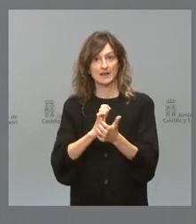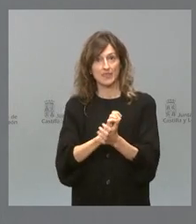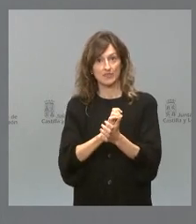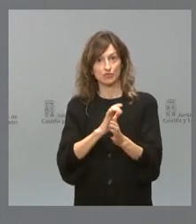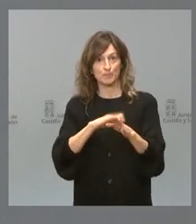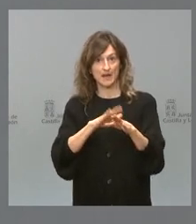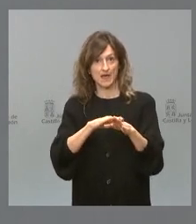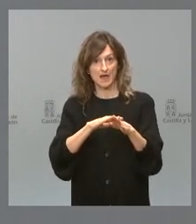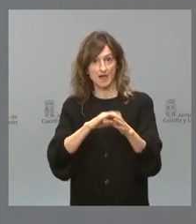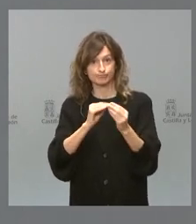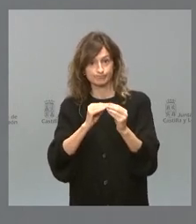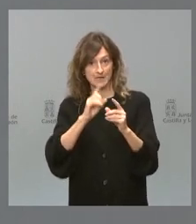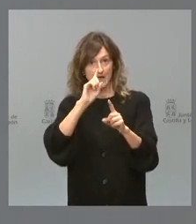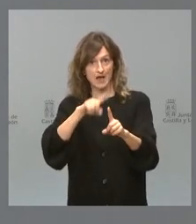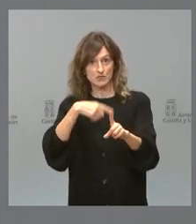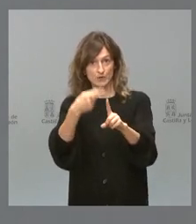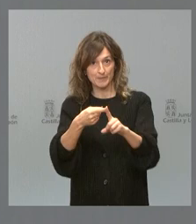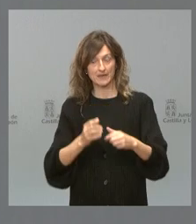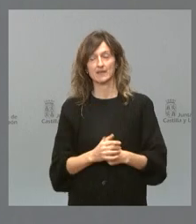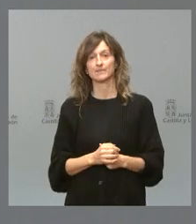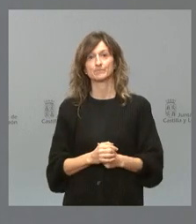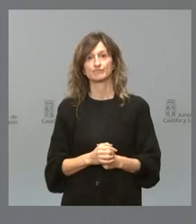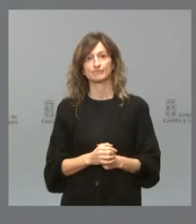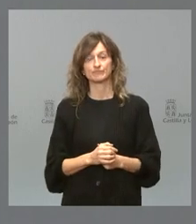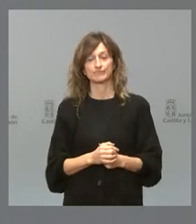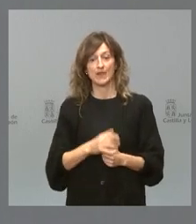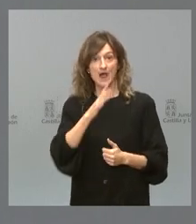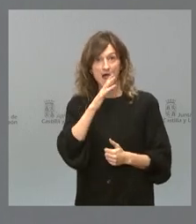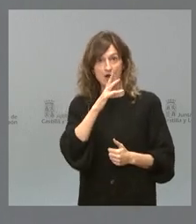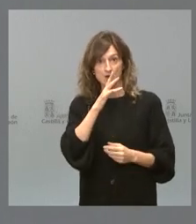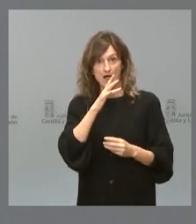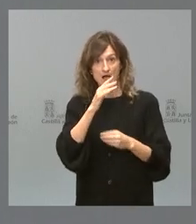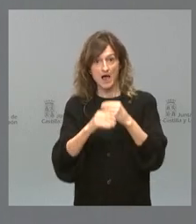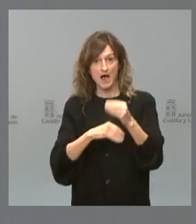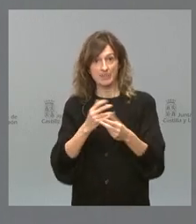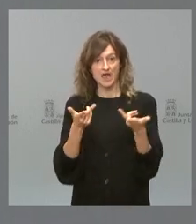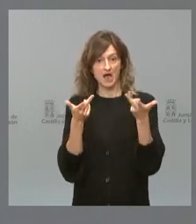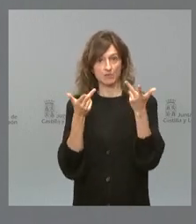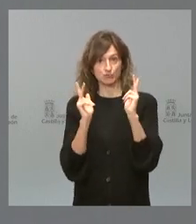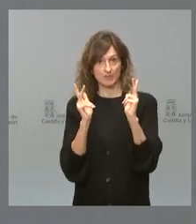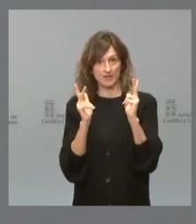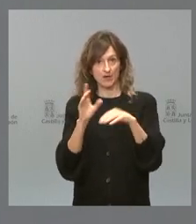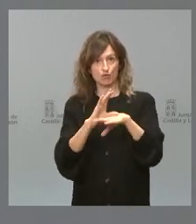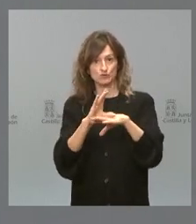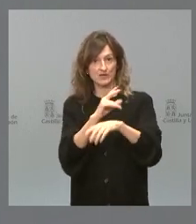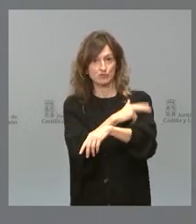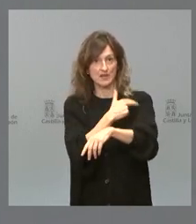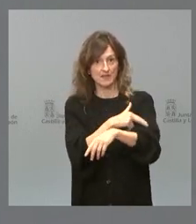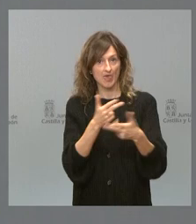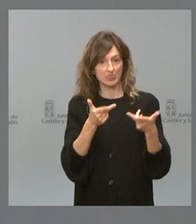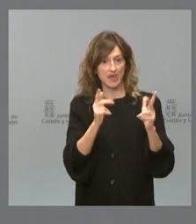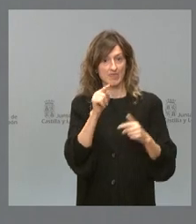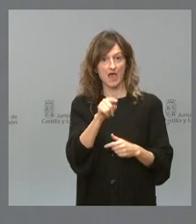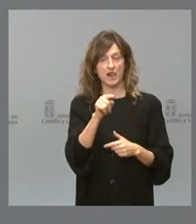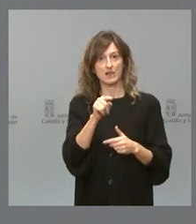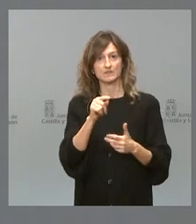para la actuaciones del año 2023 lo que estamos haciendo es autorizar al consejero de sanidad a